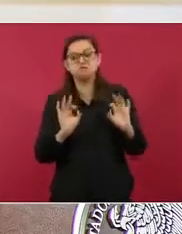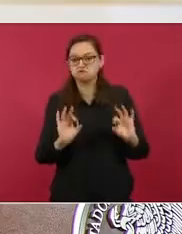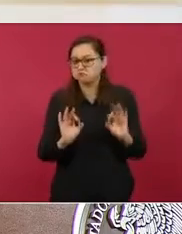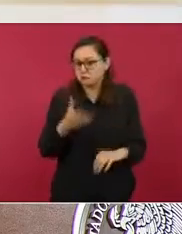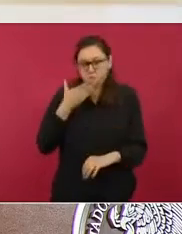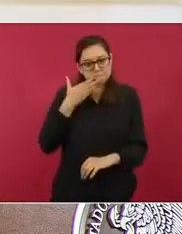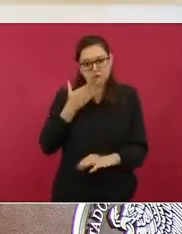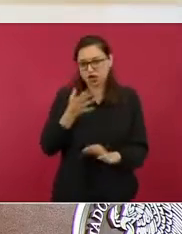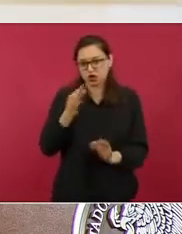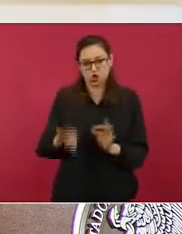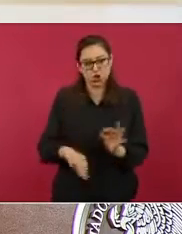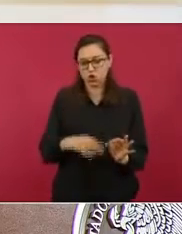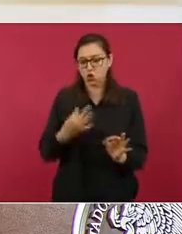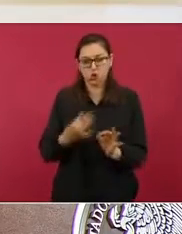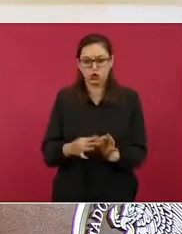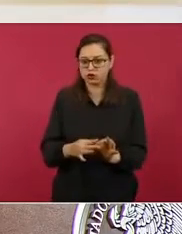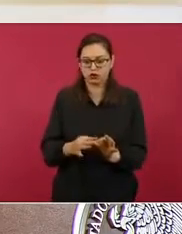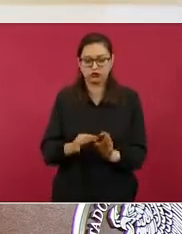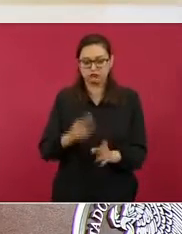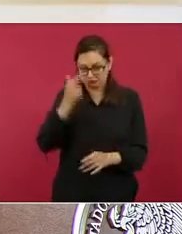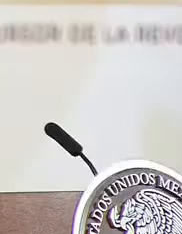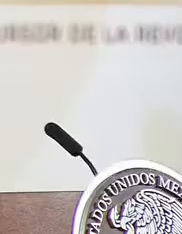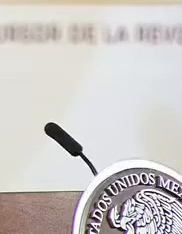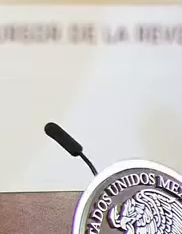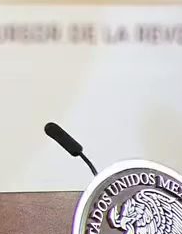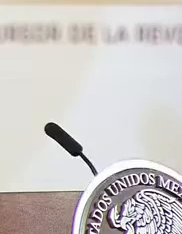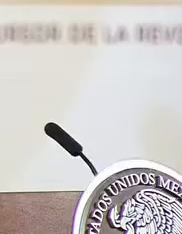tema de